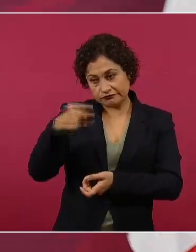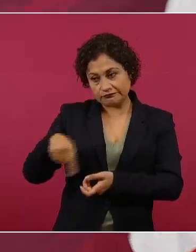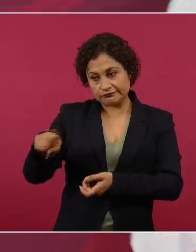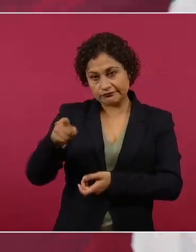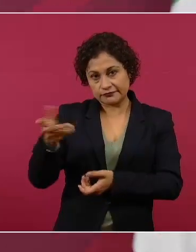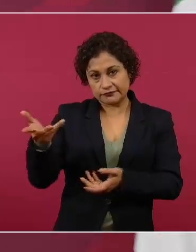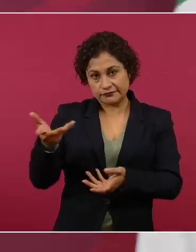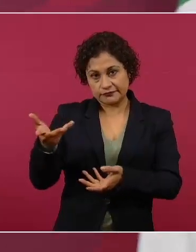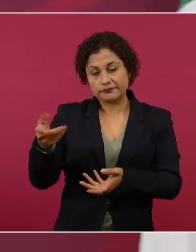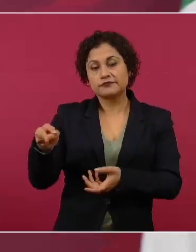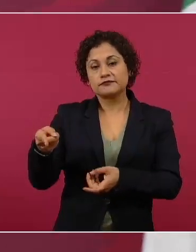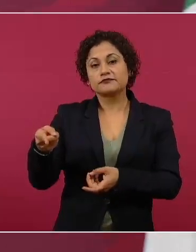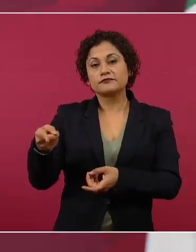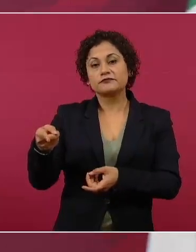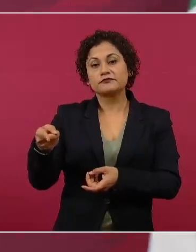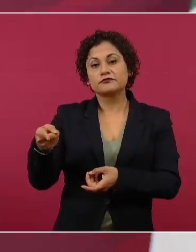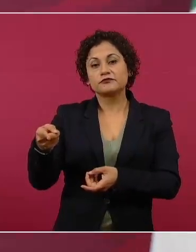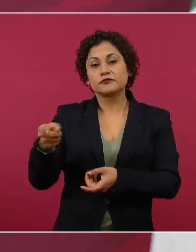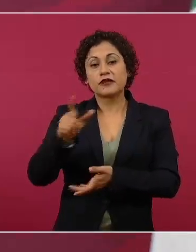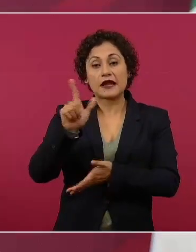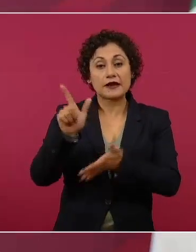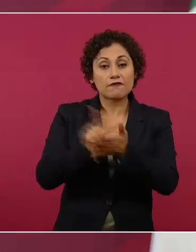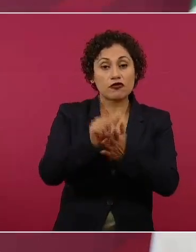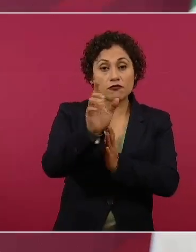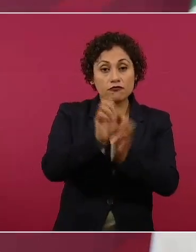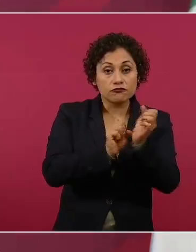se opuso a una reforma constitucional.